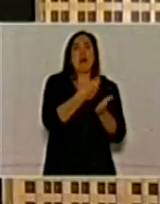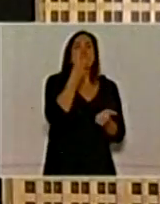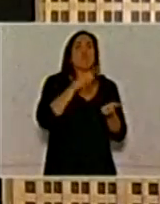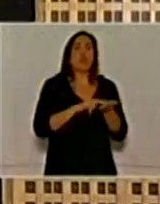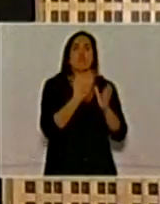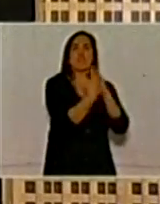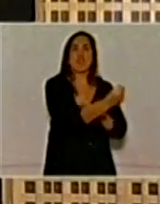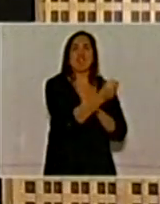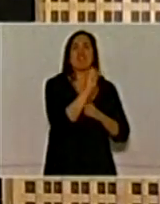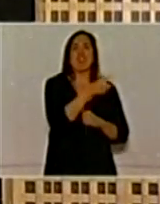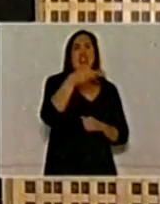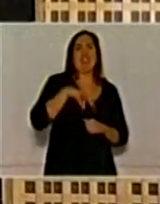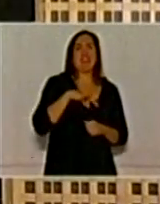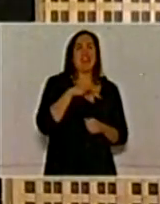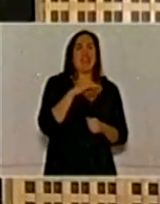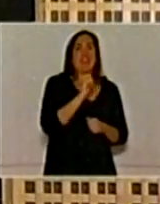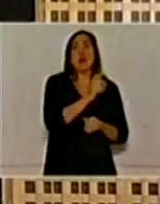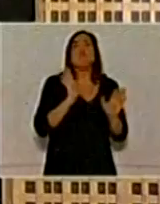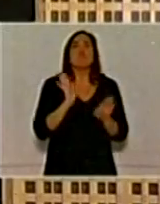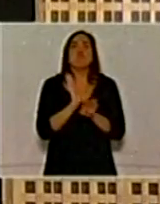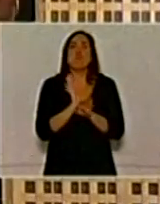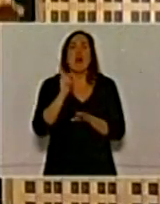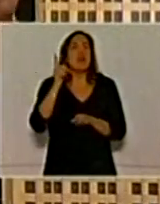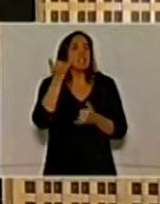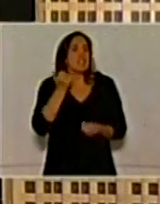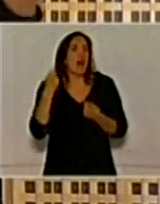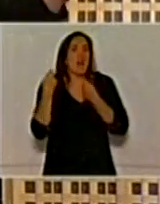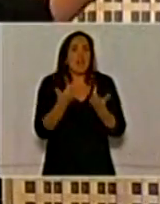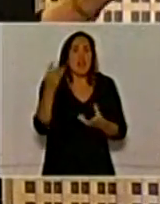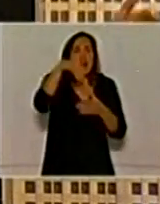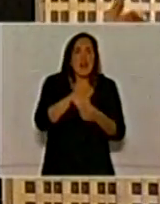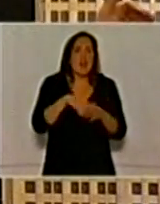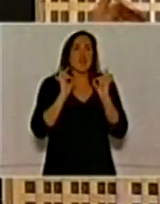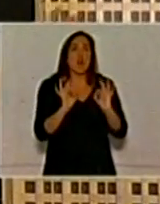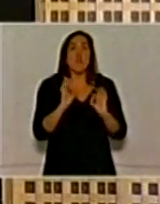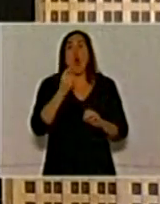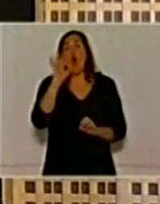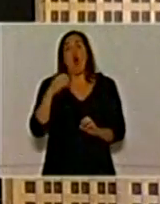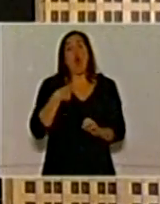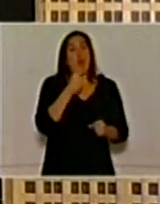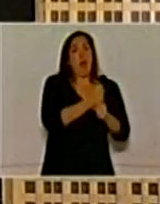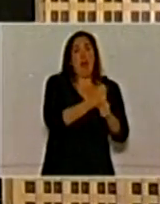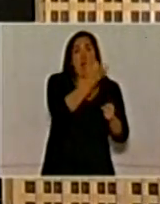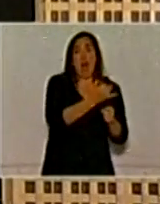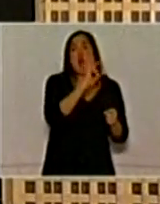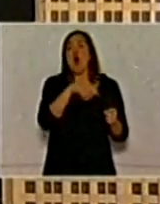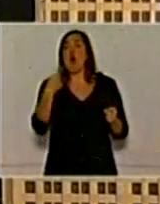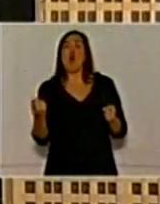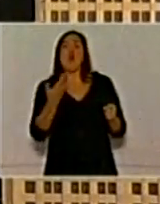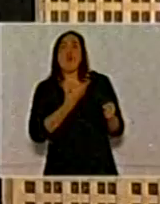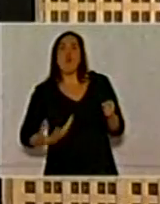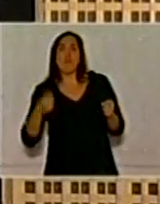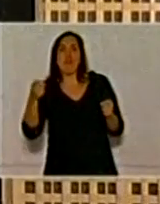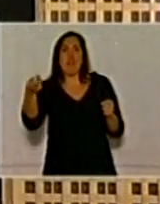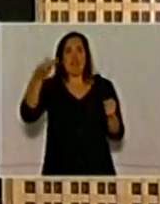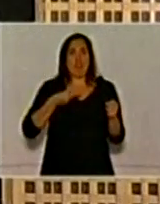ningún trabajador ni ningún chico queda sin cobertura, ya sea porque la recibe del Estado o porque se la deducen de